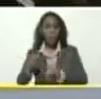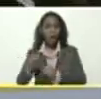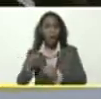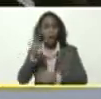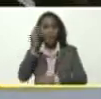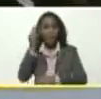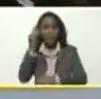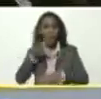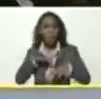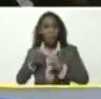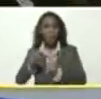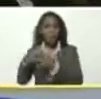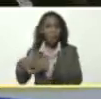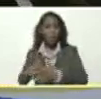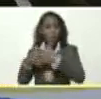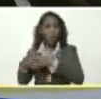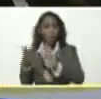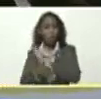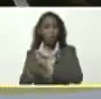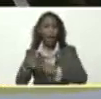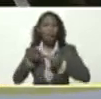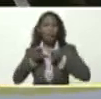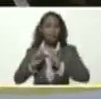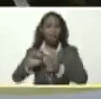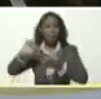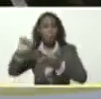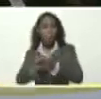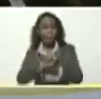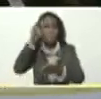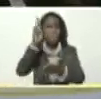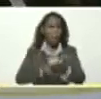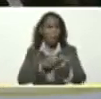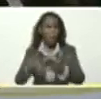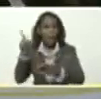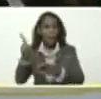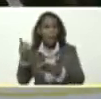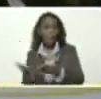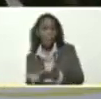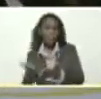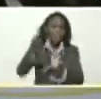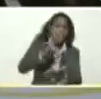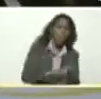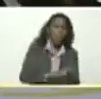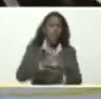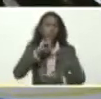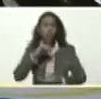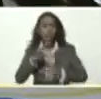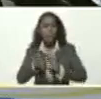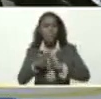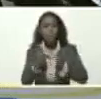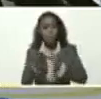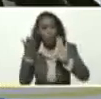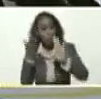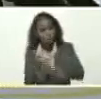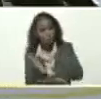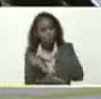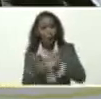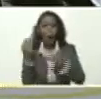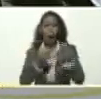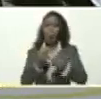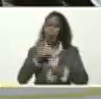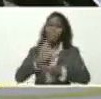imperio estadounidense. Han tratado de borrar esa página de la historia en el mundo, como que no